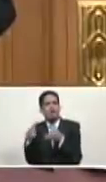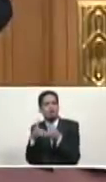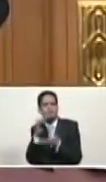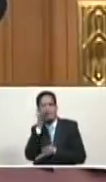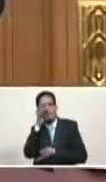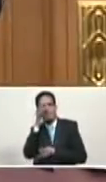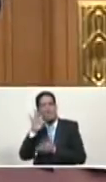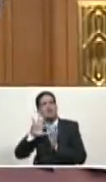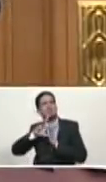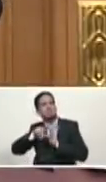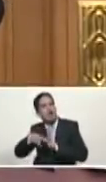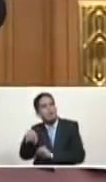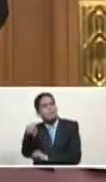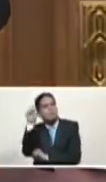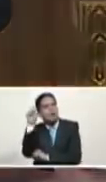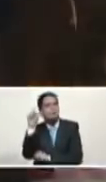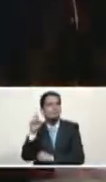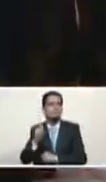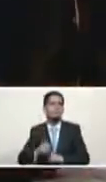roben la riqueza del país.